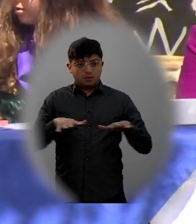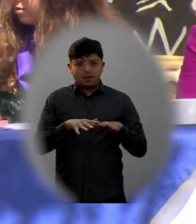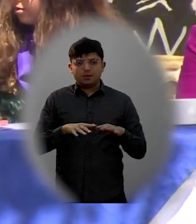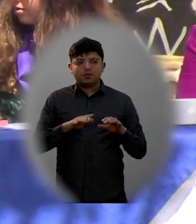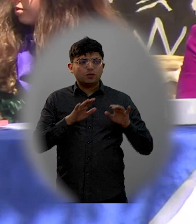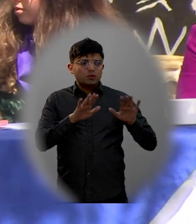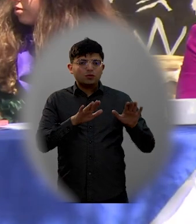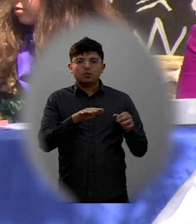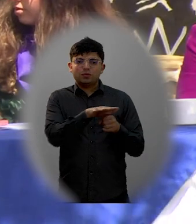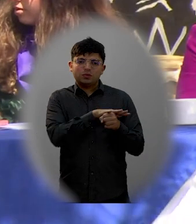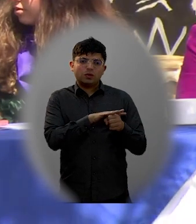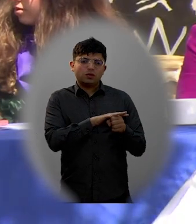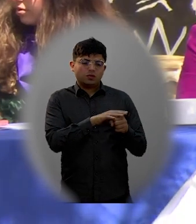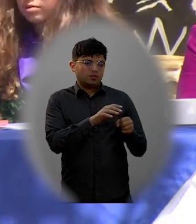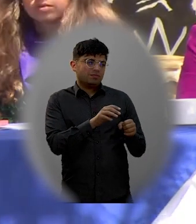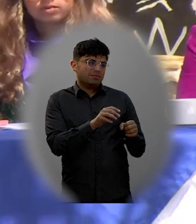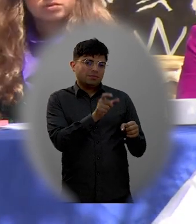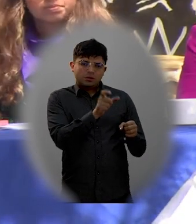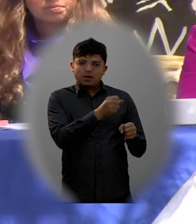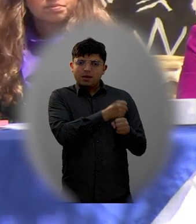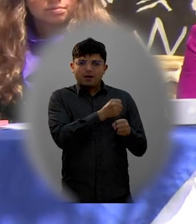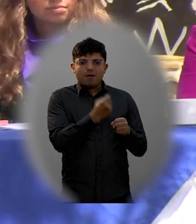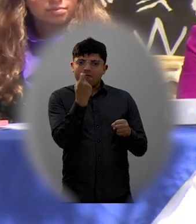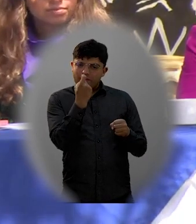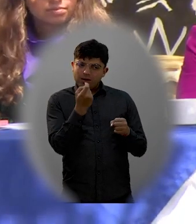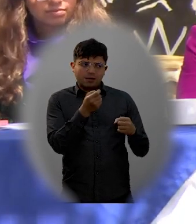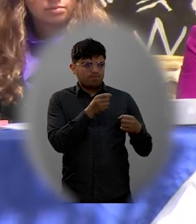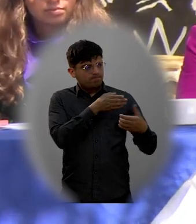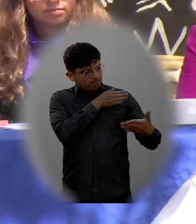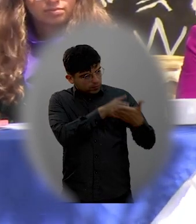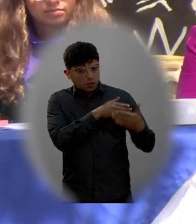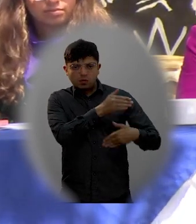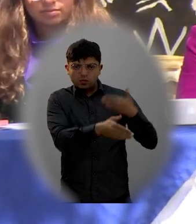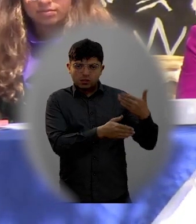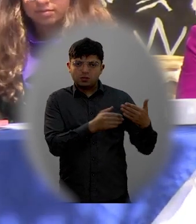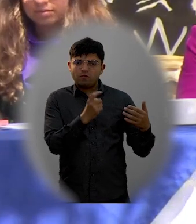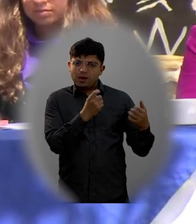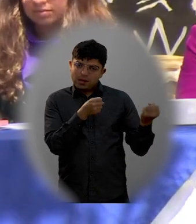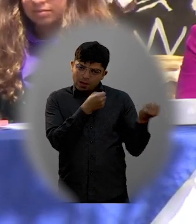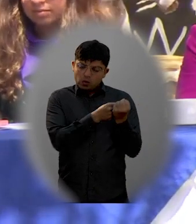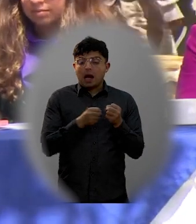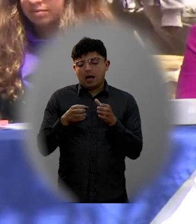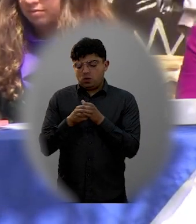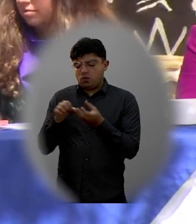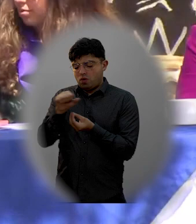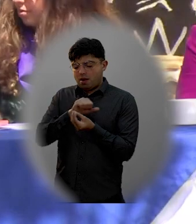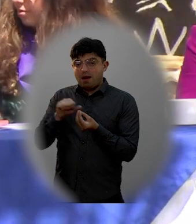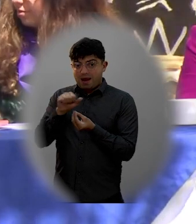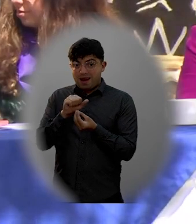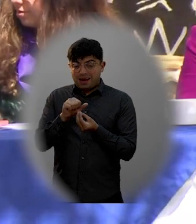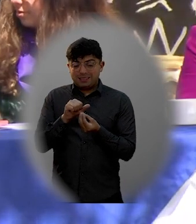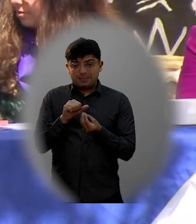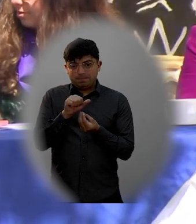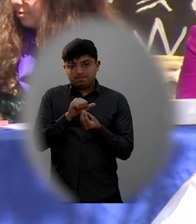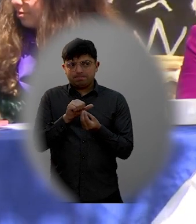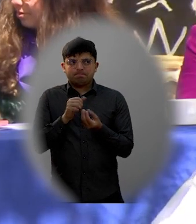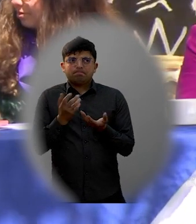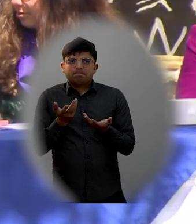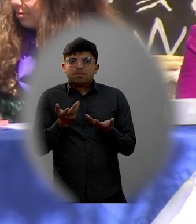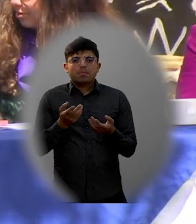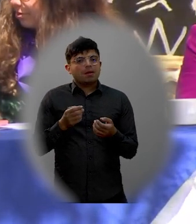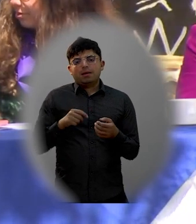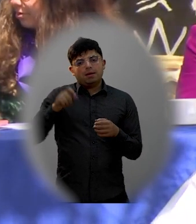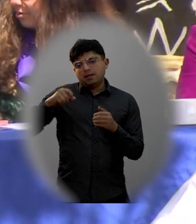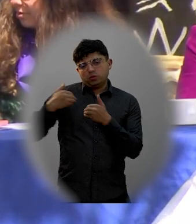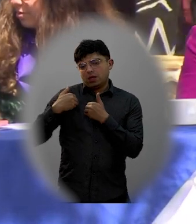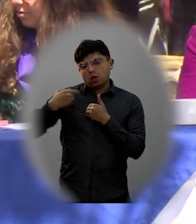su condición de trabajadora no tienen, no hay garantías de denuncia para ellas, y pues la juntanza, a pesar de que no tenga el